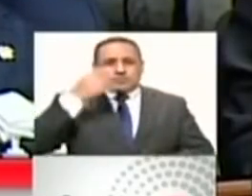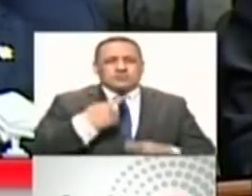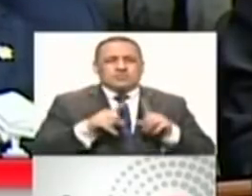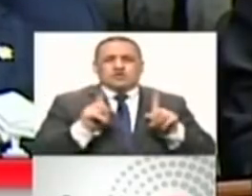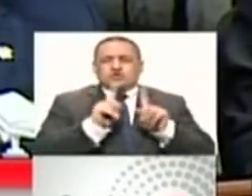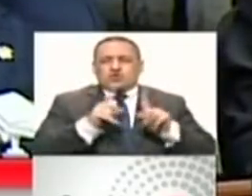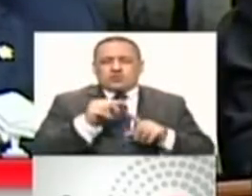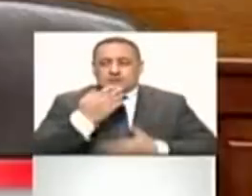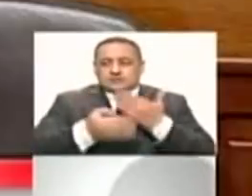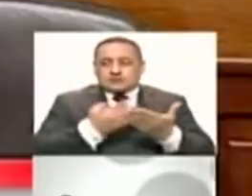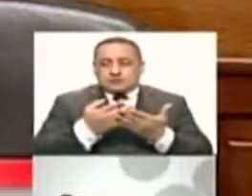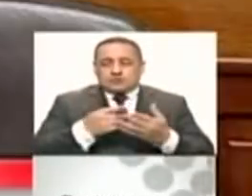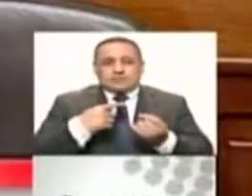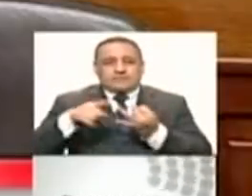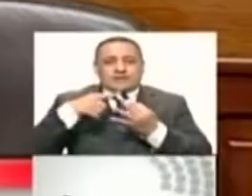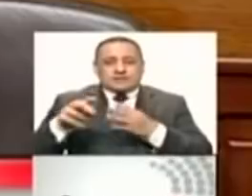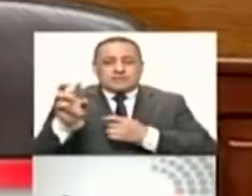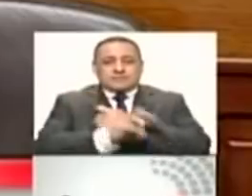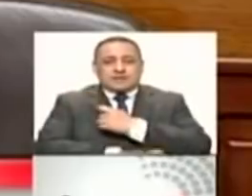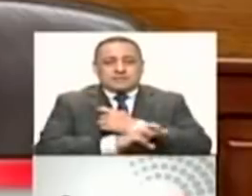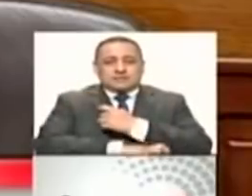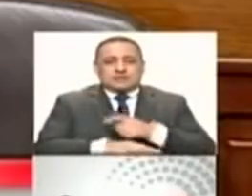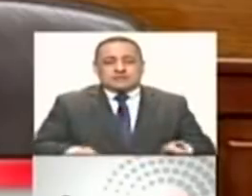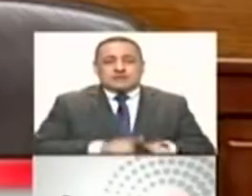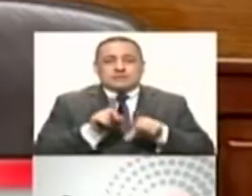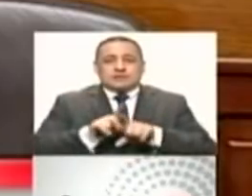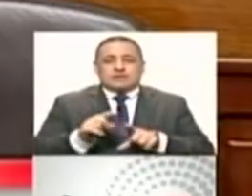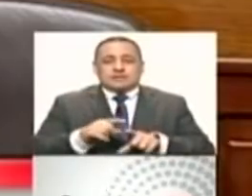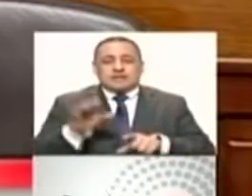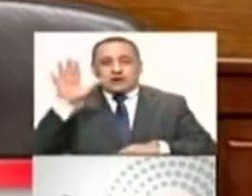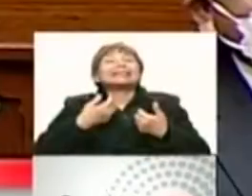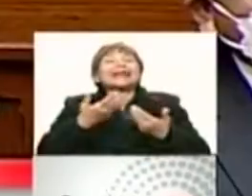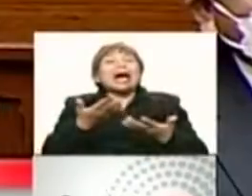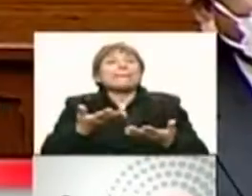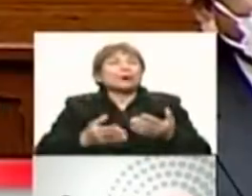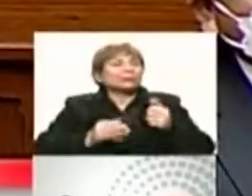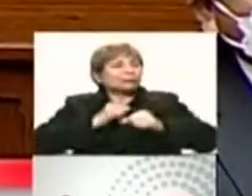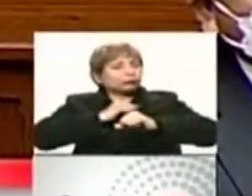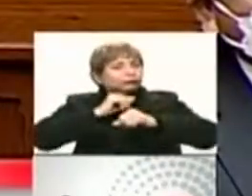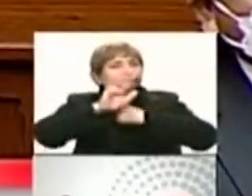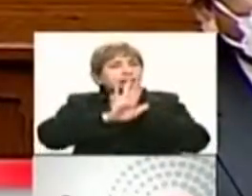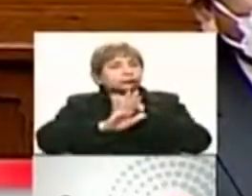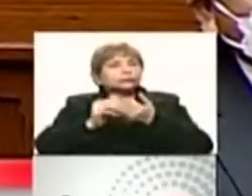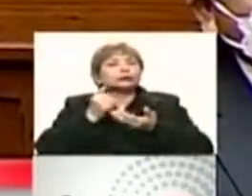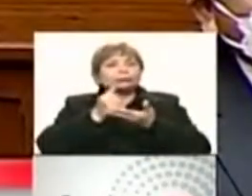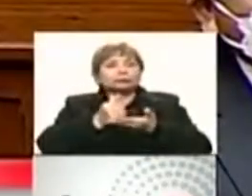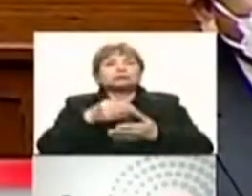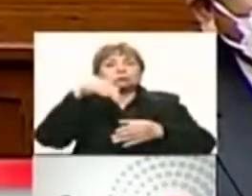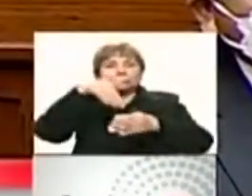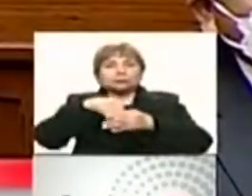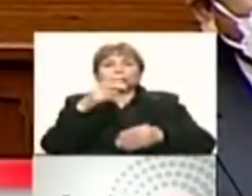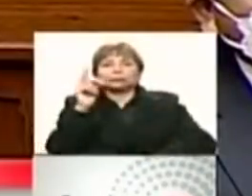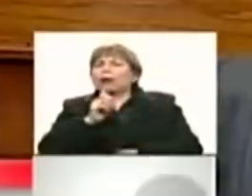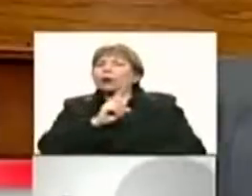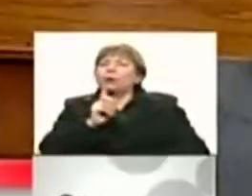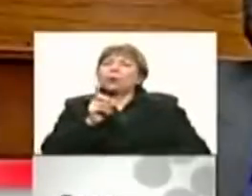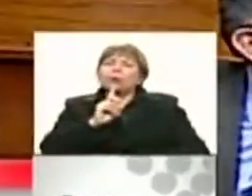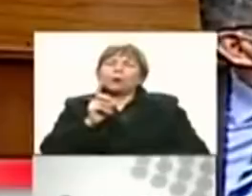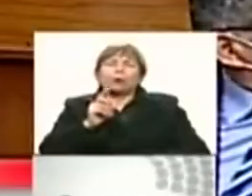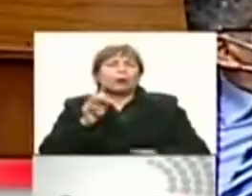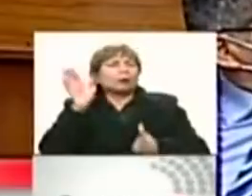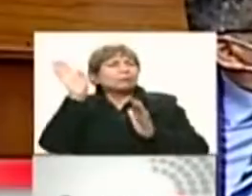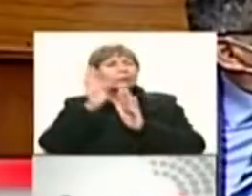presentación del primer ministro, es que aparentemente ya habría una decisión tomada para darle